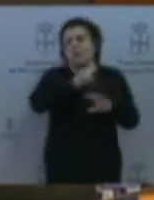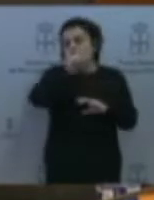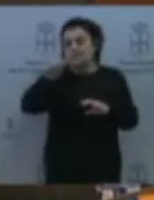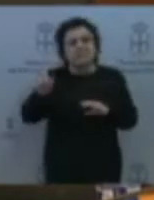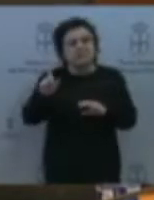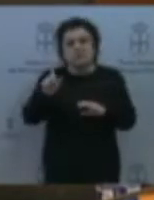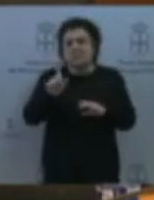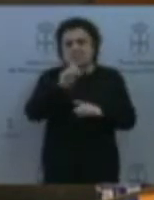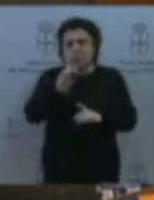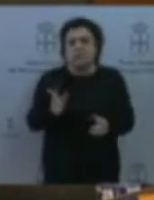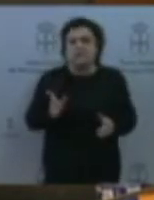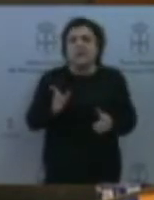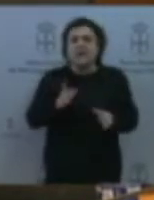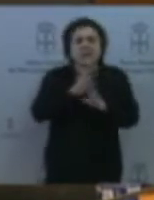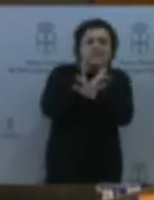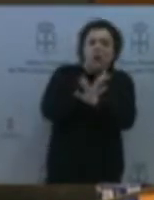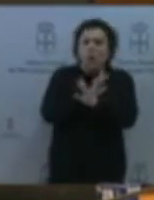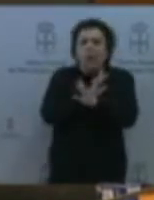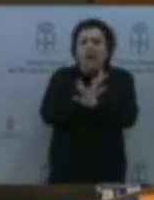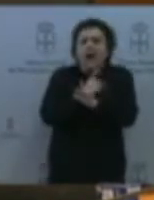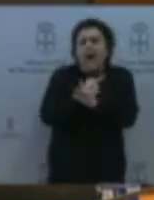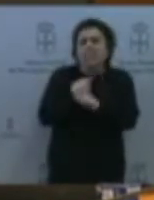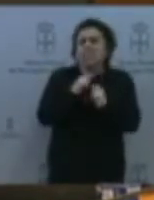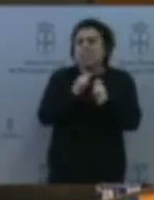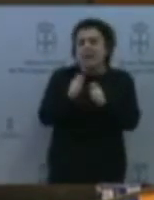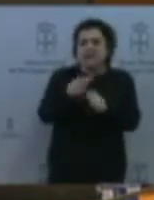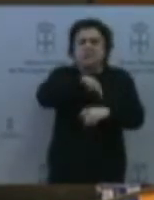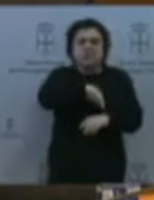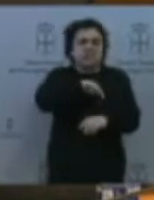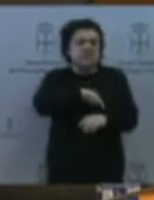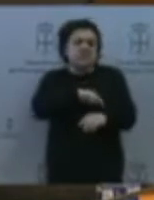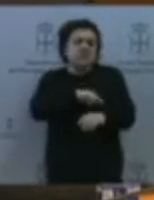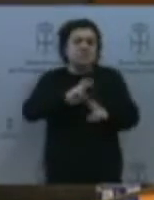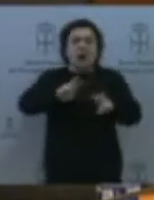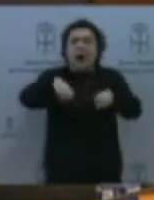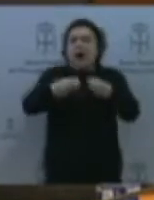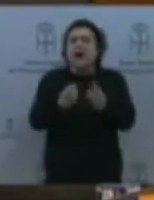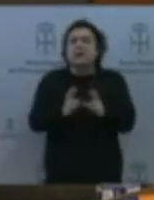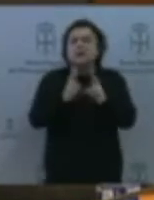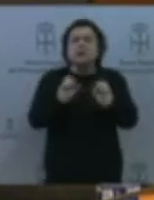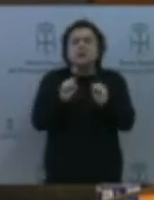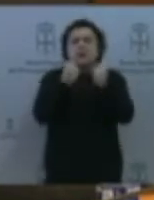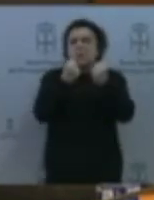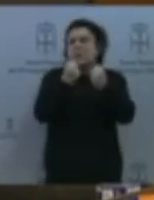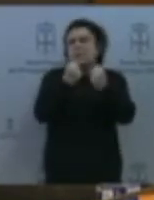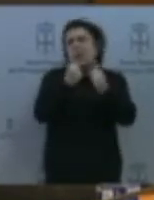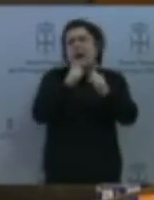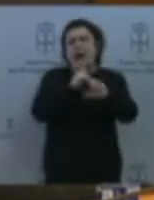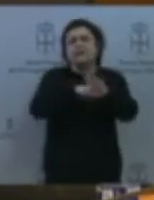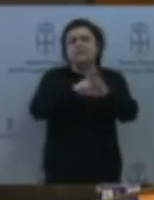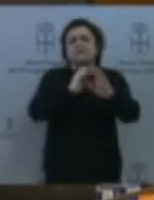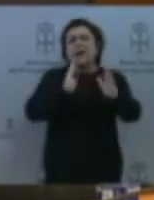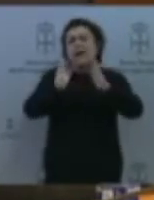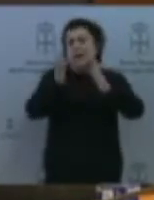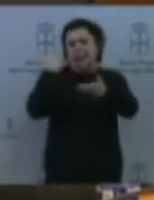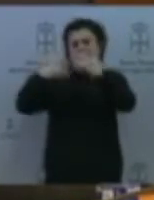de que supone algo similar a la recuperación de tiempos mejores, ¿no? Le pongo varios ejemplos, ¿no? De la confusión de los mensajes. Se hablaba de 2.000 puestos de trabajo